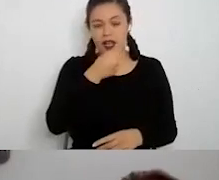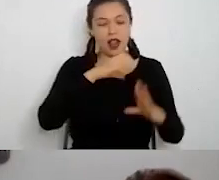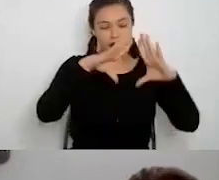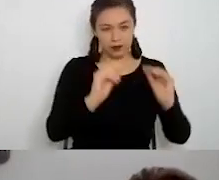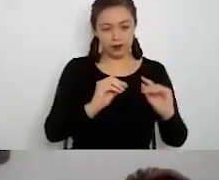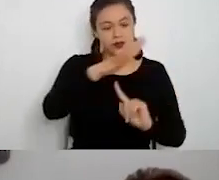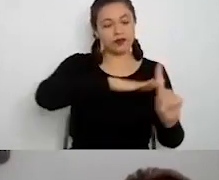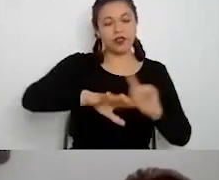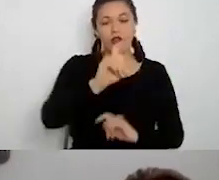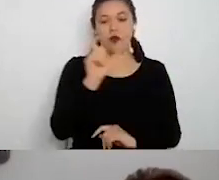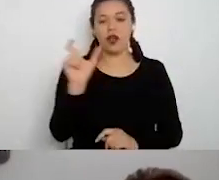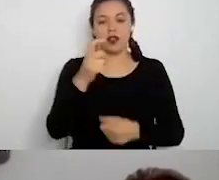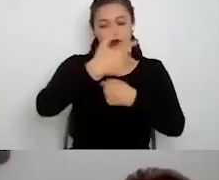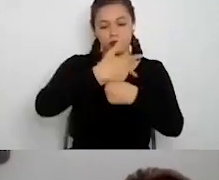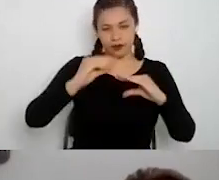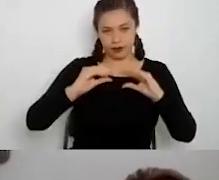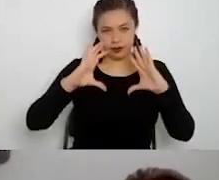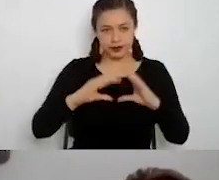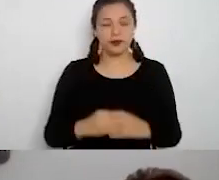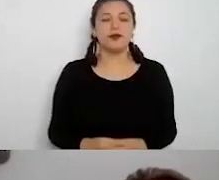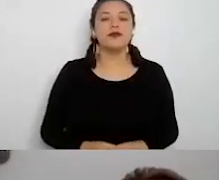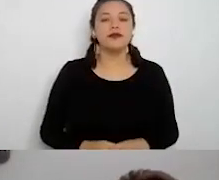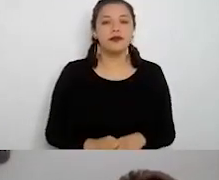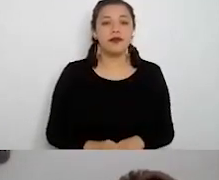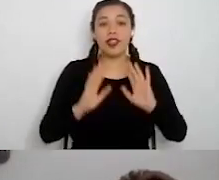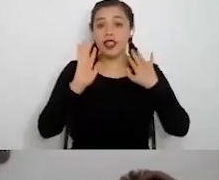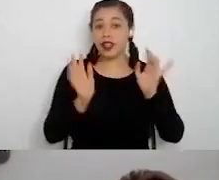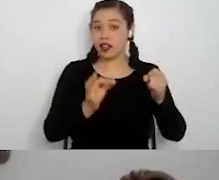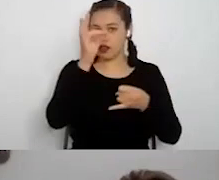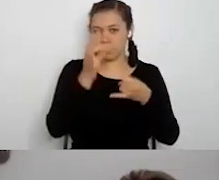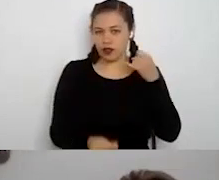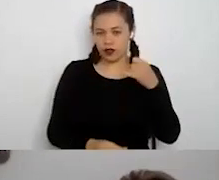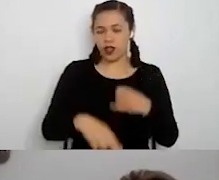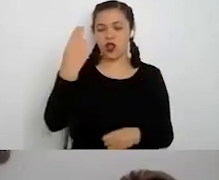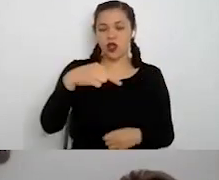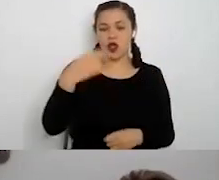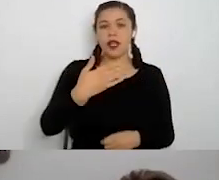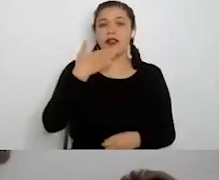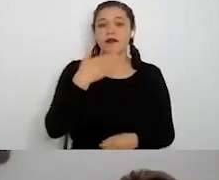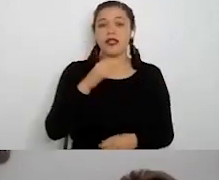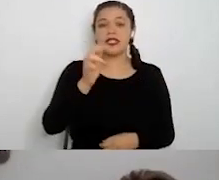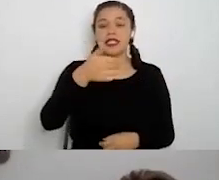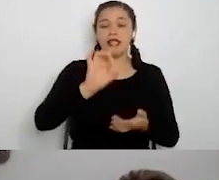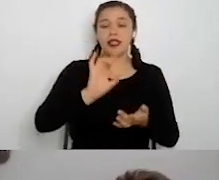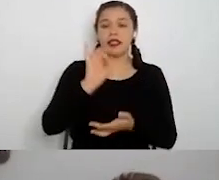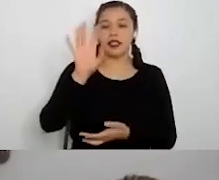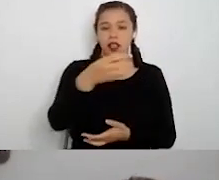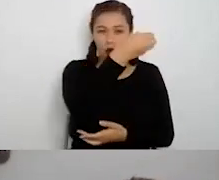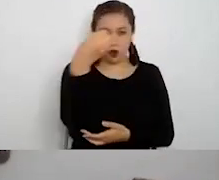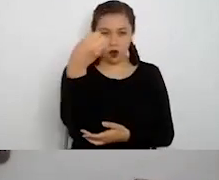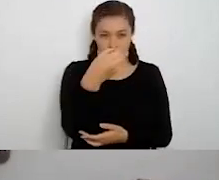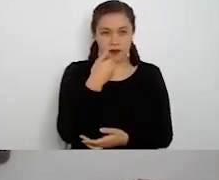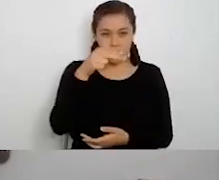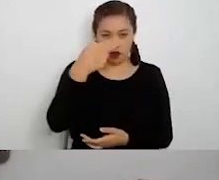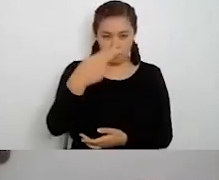y considerar su ambiente al encender las cámaras. Por último, no olviden colocar su nombre completo a través del chat, ya que de esta manera vamos